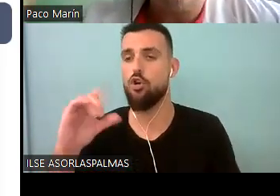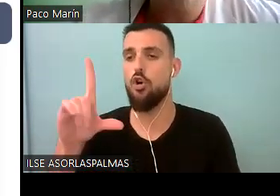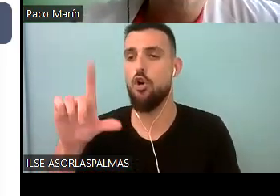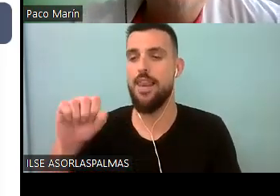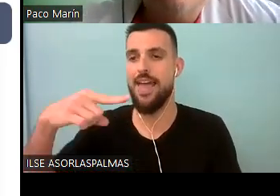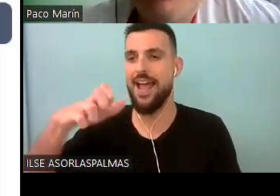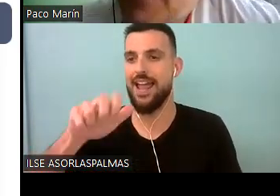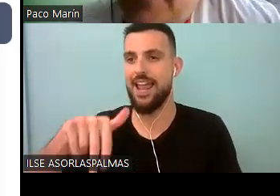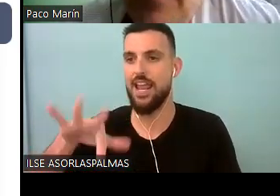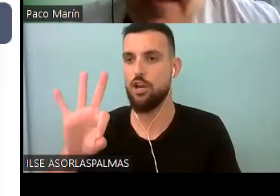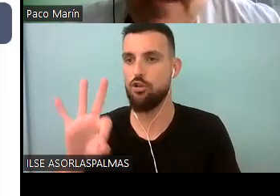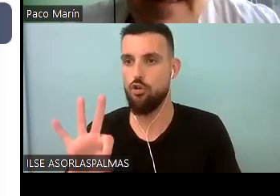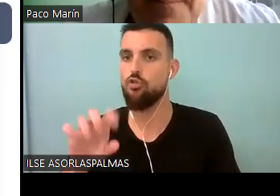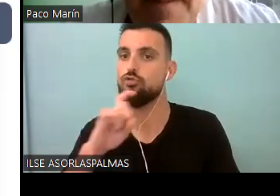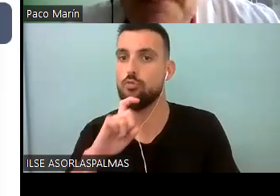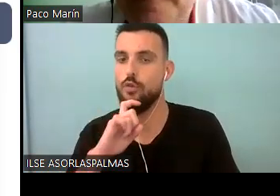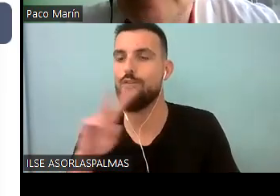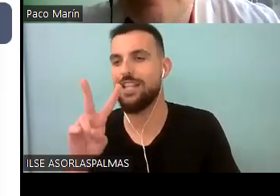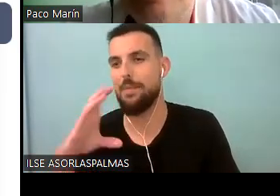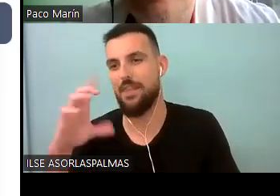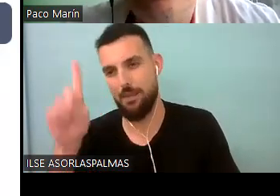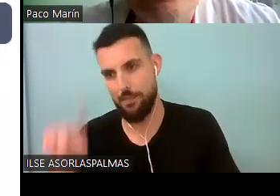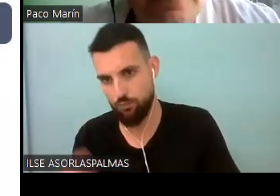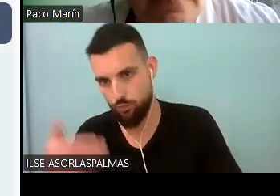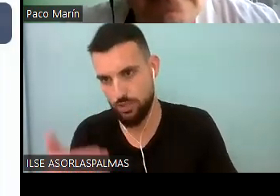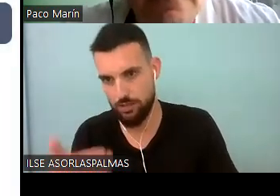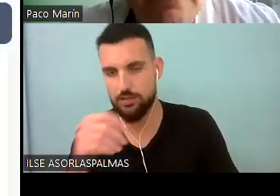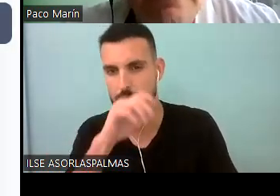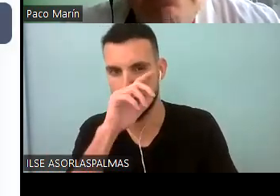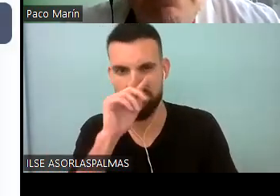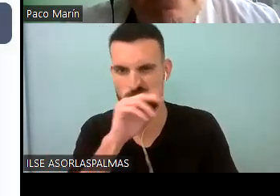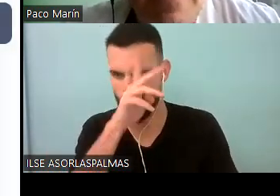del hueso, la vitamina C es esencial también.